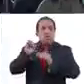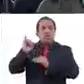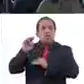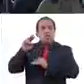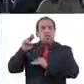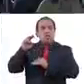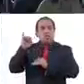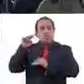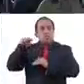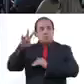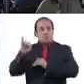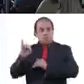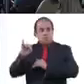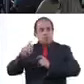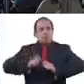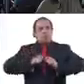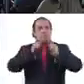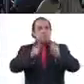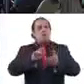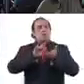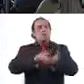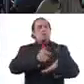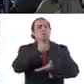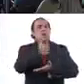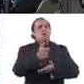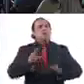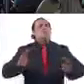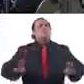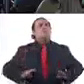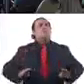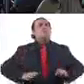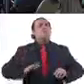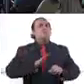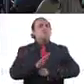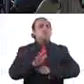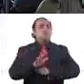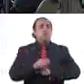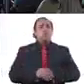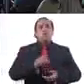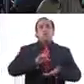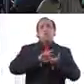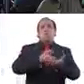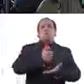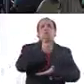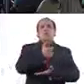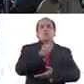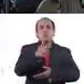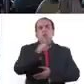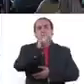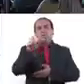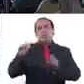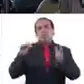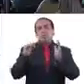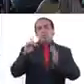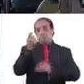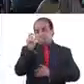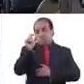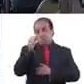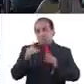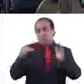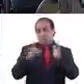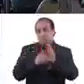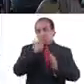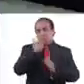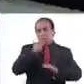créditos. ¿Qué característica tiene? Es un crédito pues de alrededor de 120 mil pesos, a veces se necesita